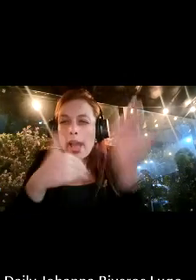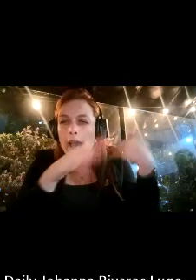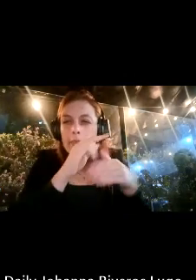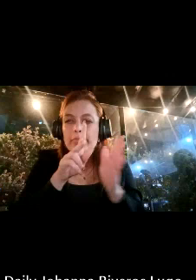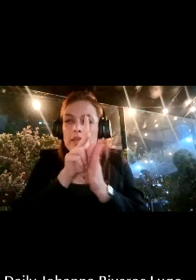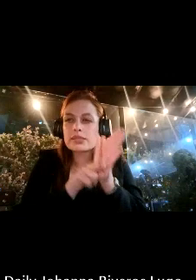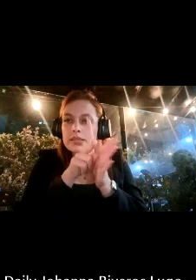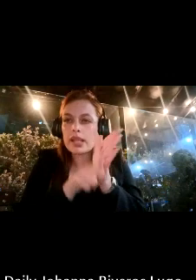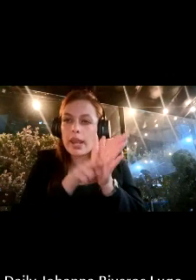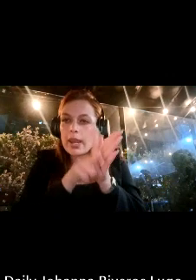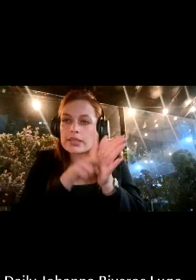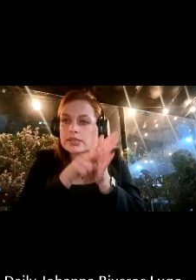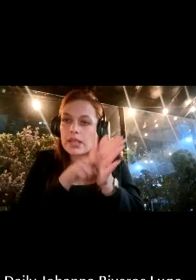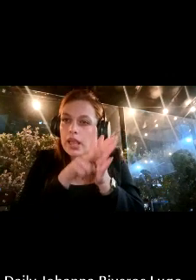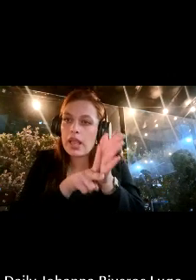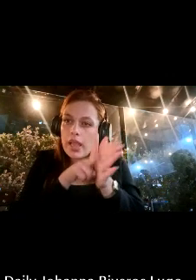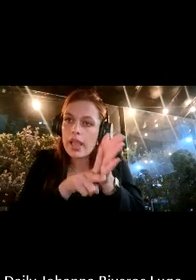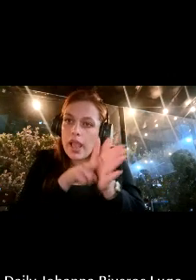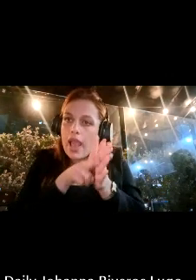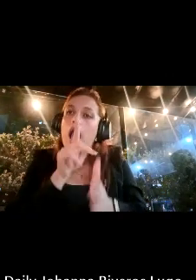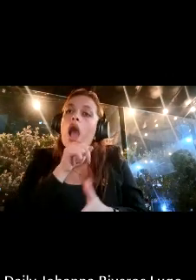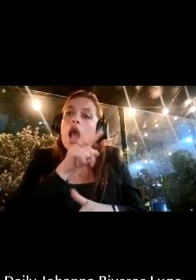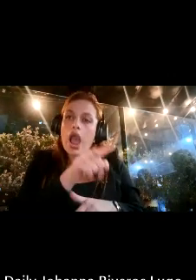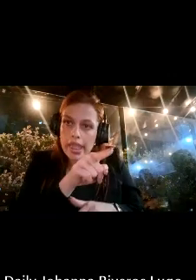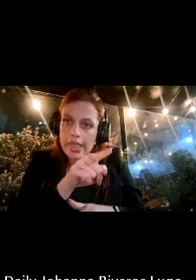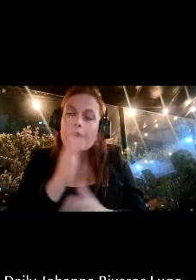termodinámica también pues se aplica a